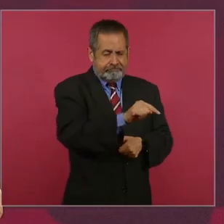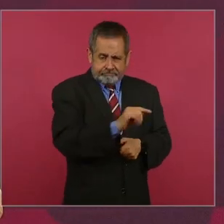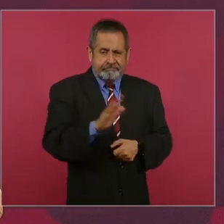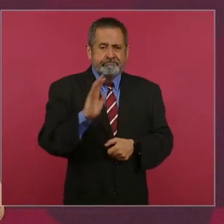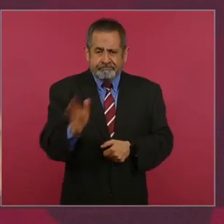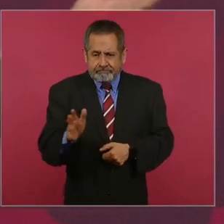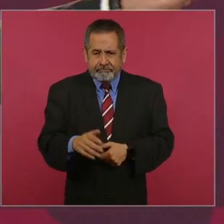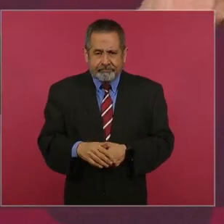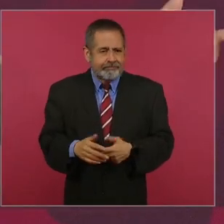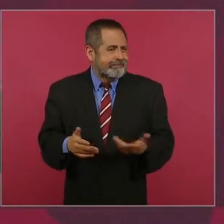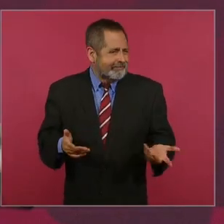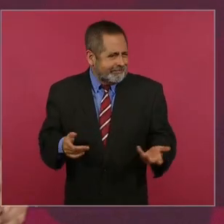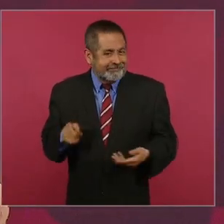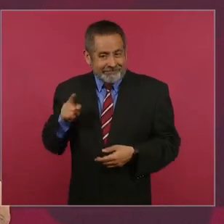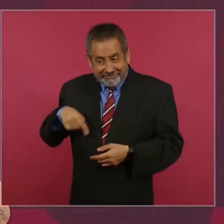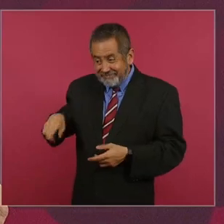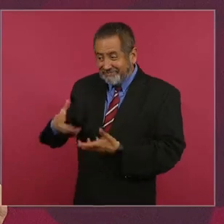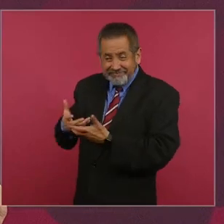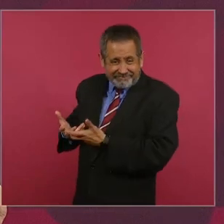hay seguridad